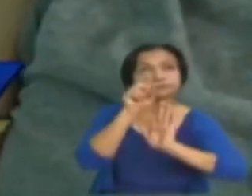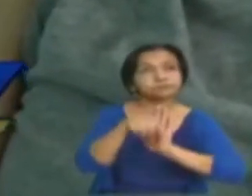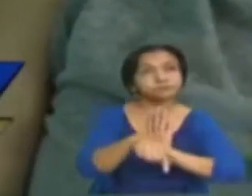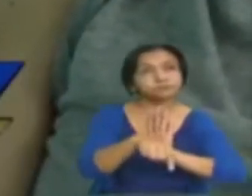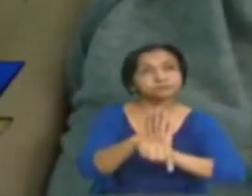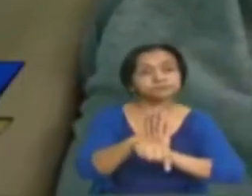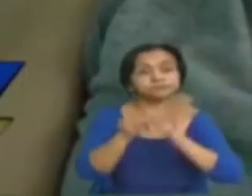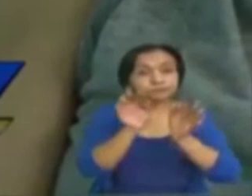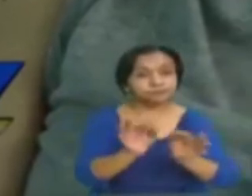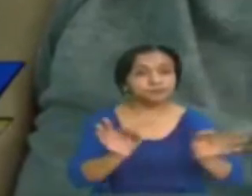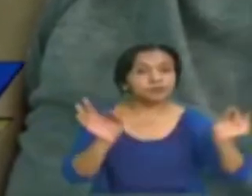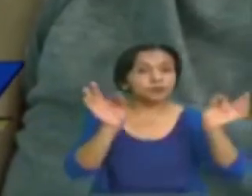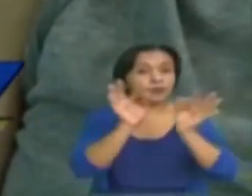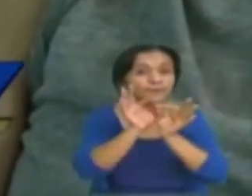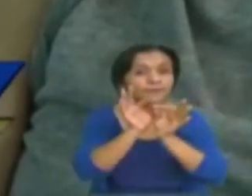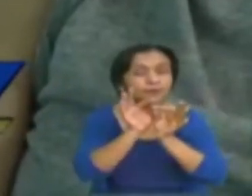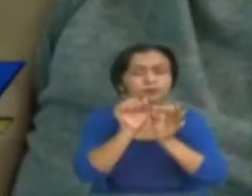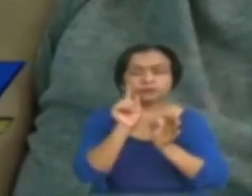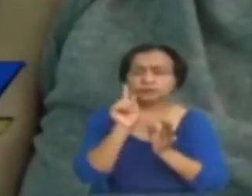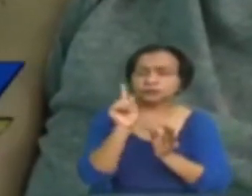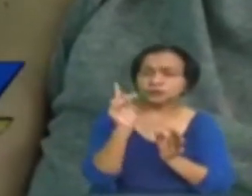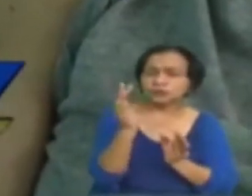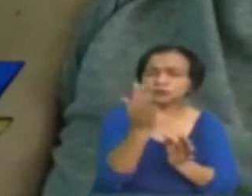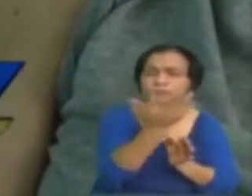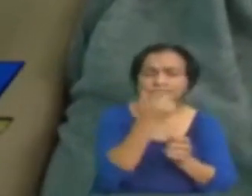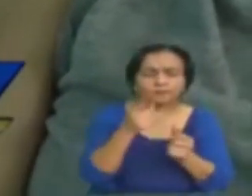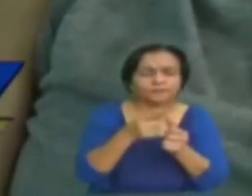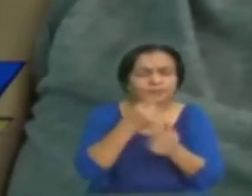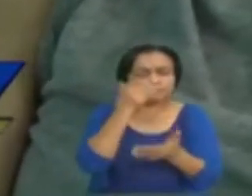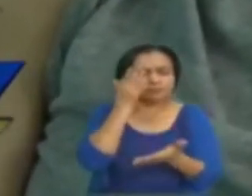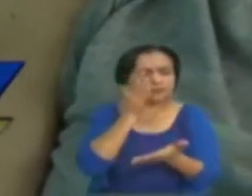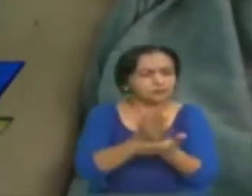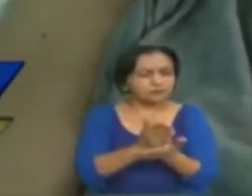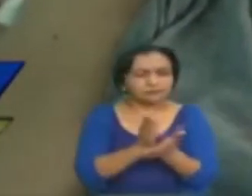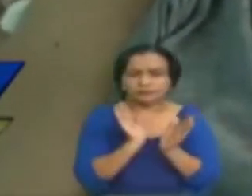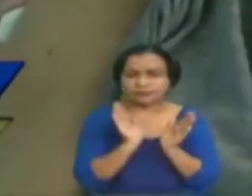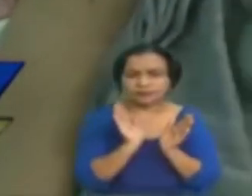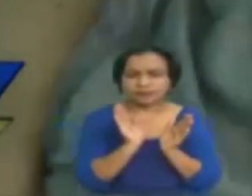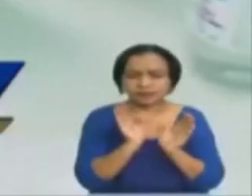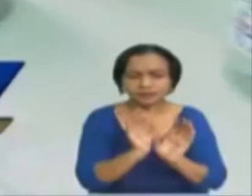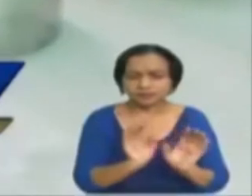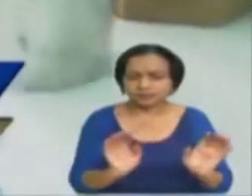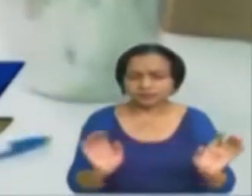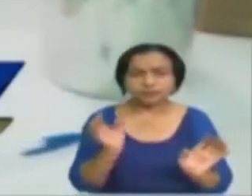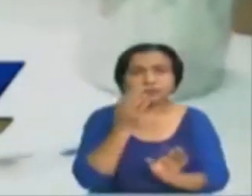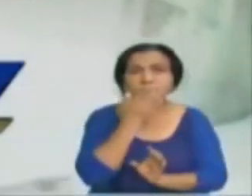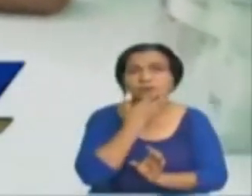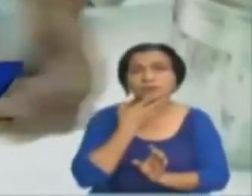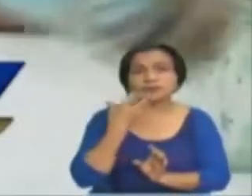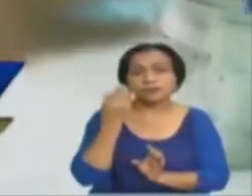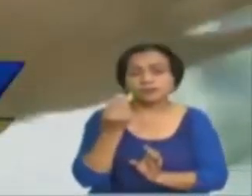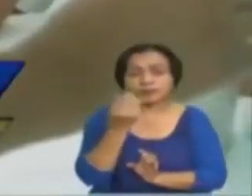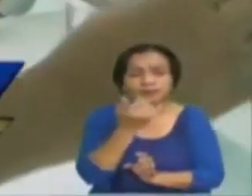ambas vacunas rusa alexander hits bull la sputnik life puede ser una buena opción tanto para la vacunación inicial como la revacunación